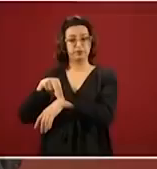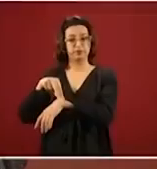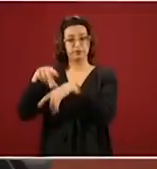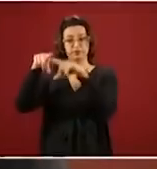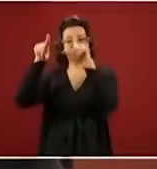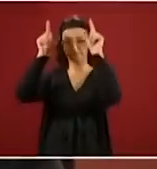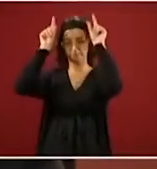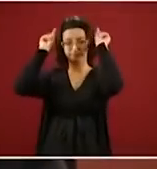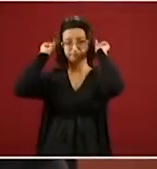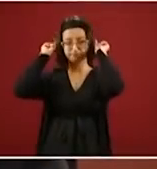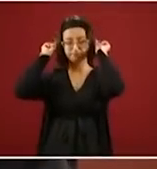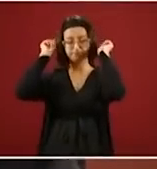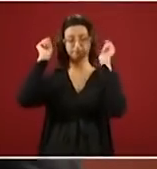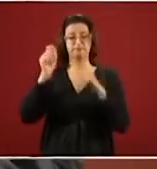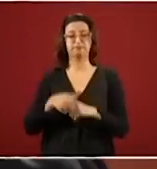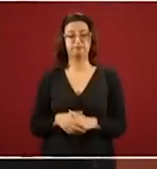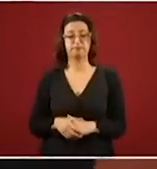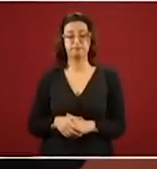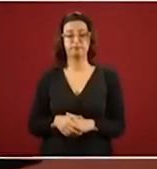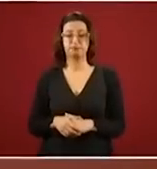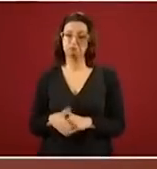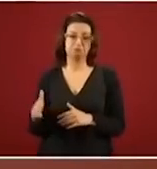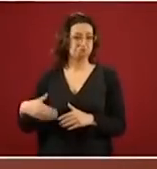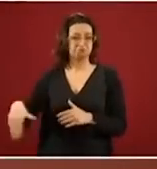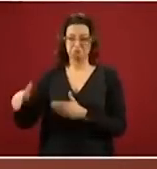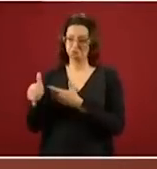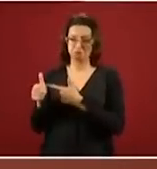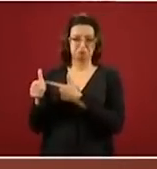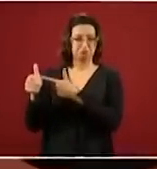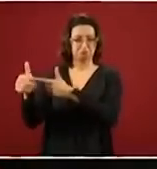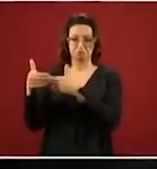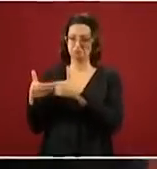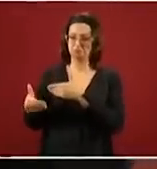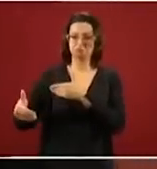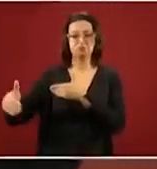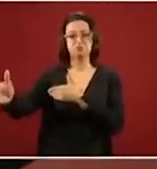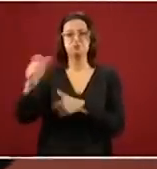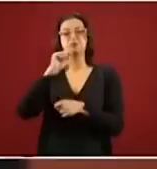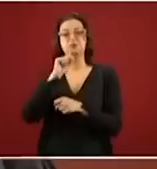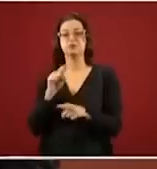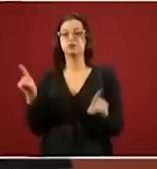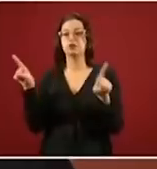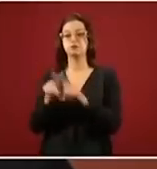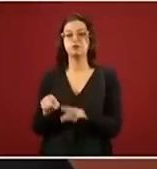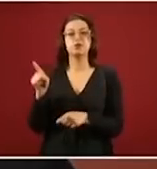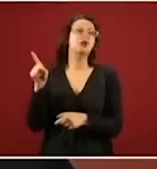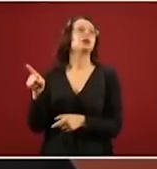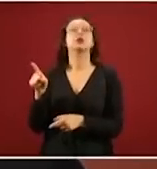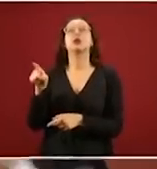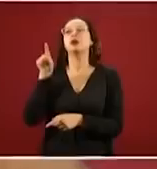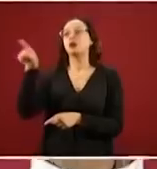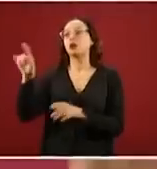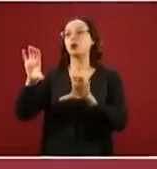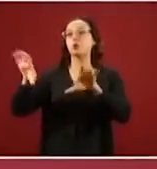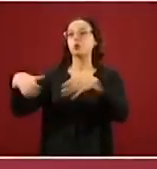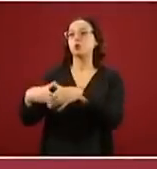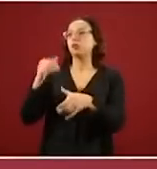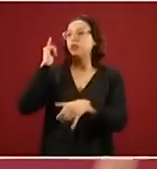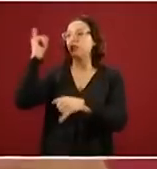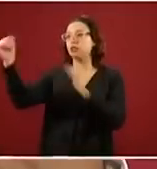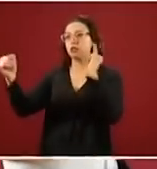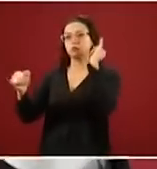enfermería eso va adelante y están también en las comunidades más apartadas y se están